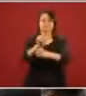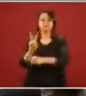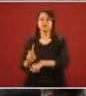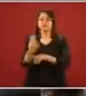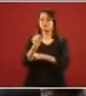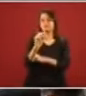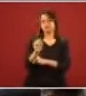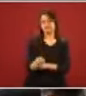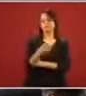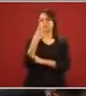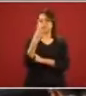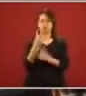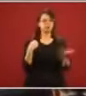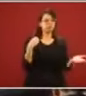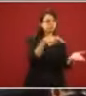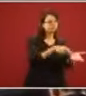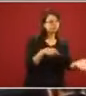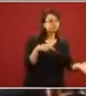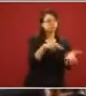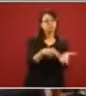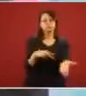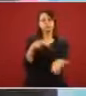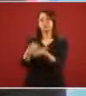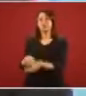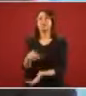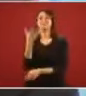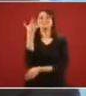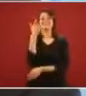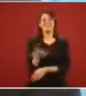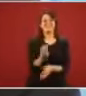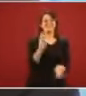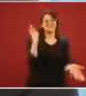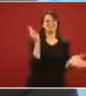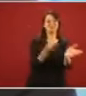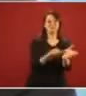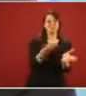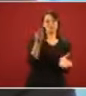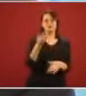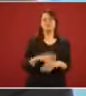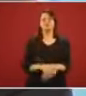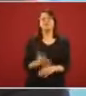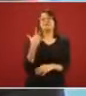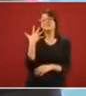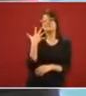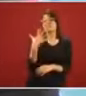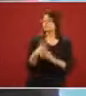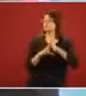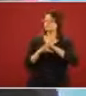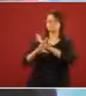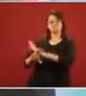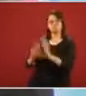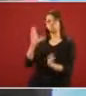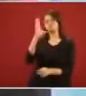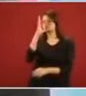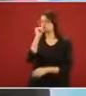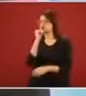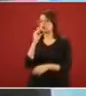64 a lo largo de la semana, con 10 infracciones, 5 negativas, también muy alto el número de negativas,